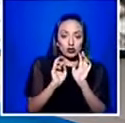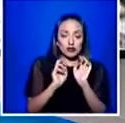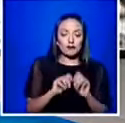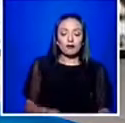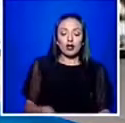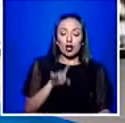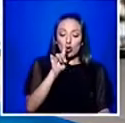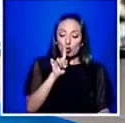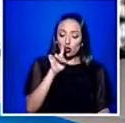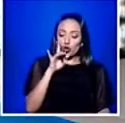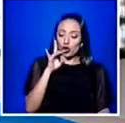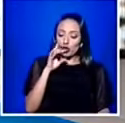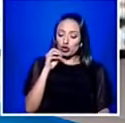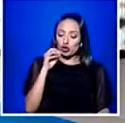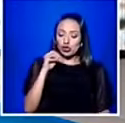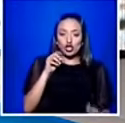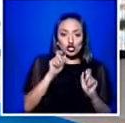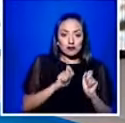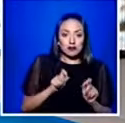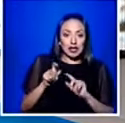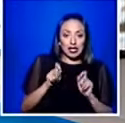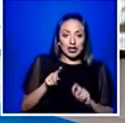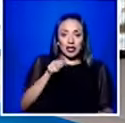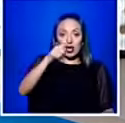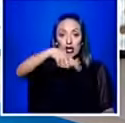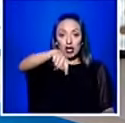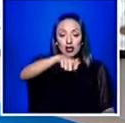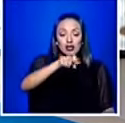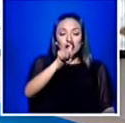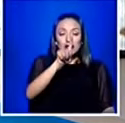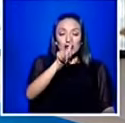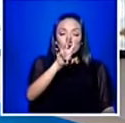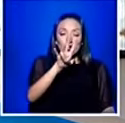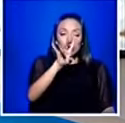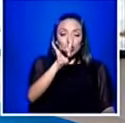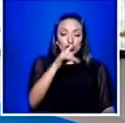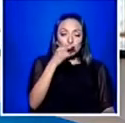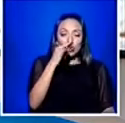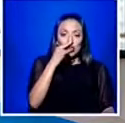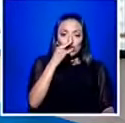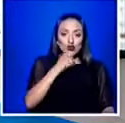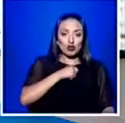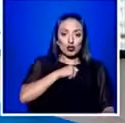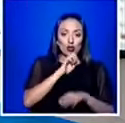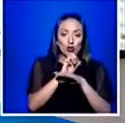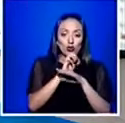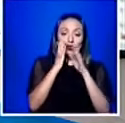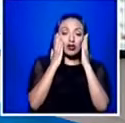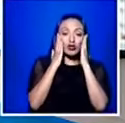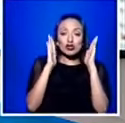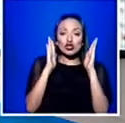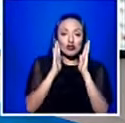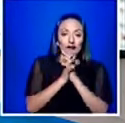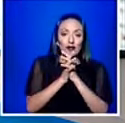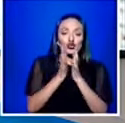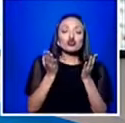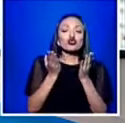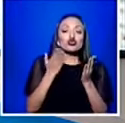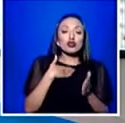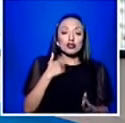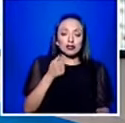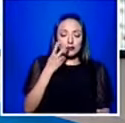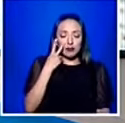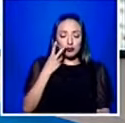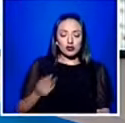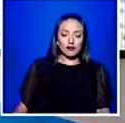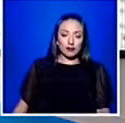1-800 Migrantes, en ese grupo hay 178 niños de nacionalidad ecuatoriana de los que no hay rastro. Más detalles de esta investigación con